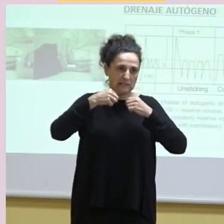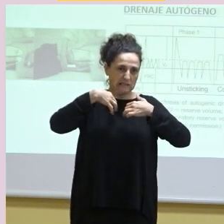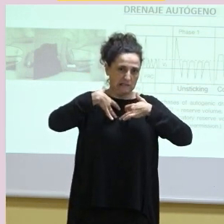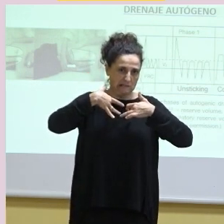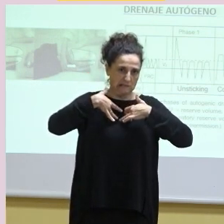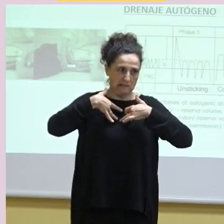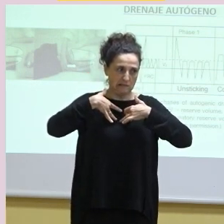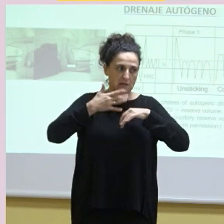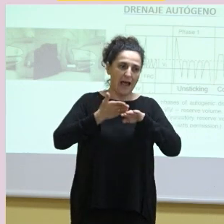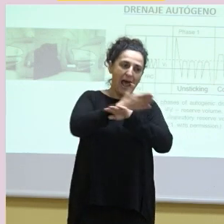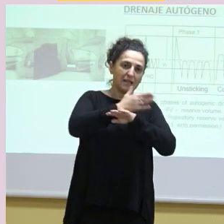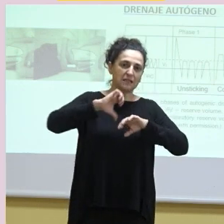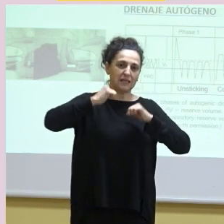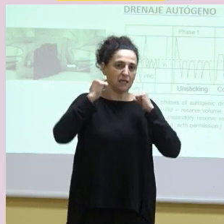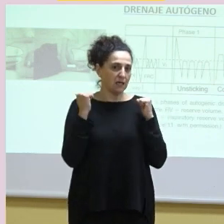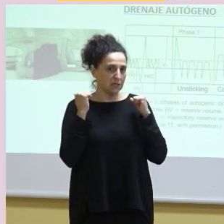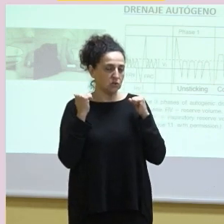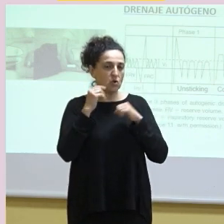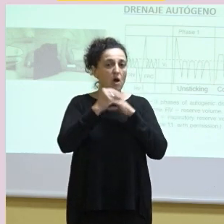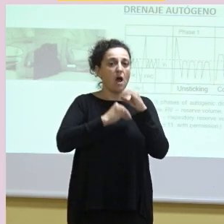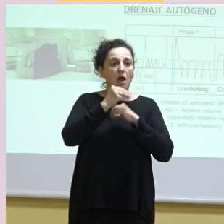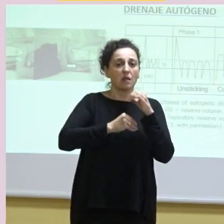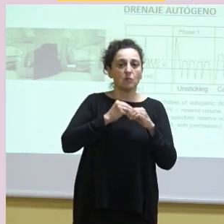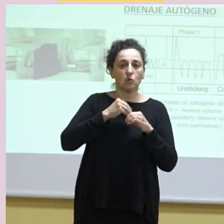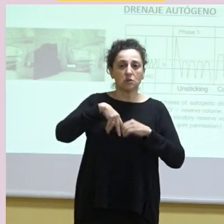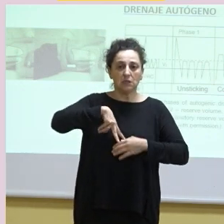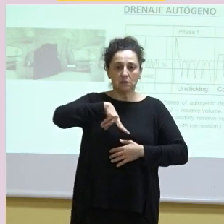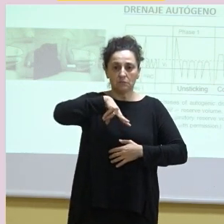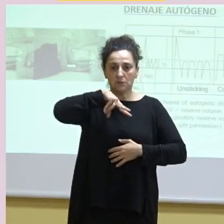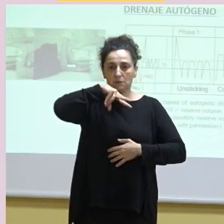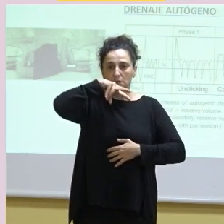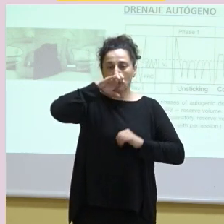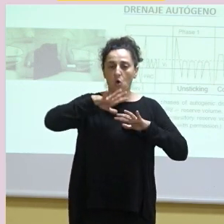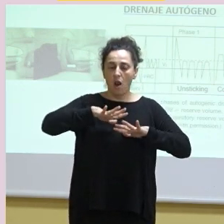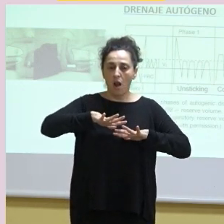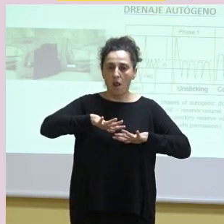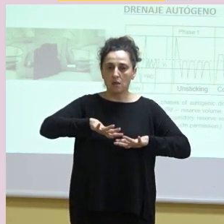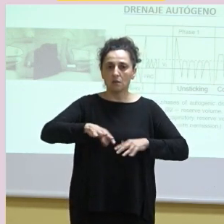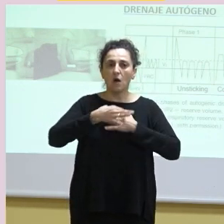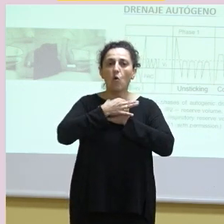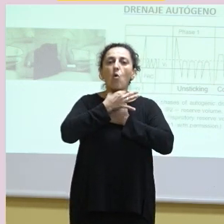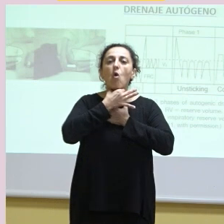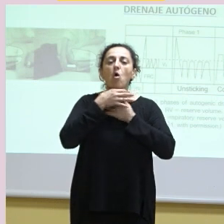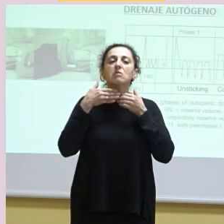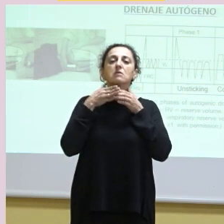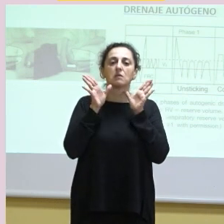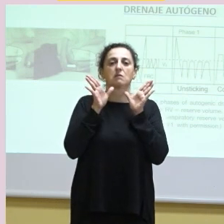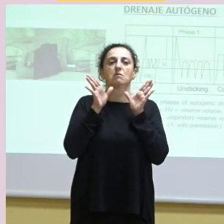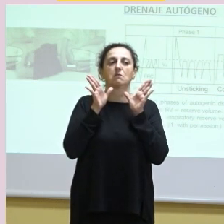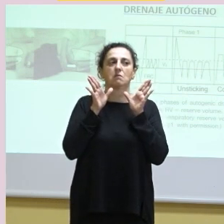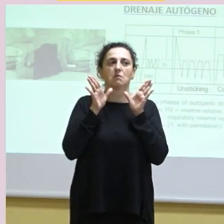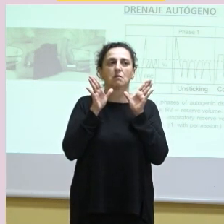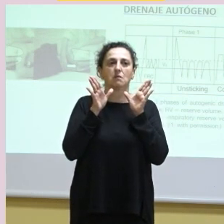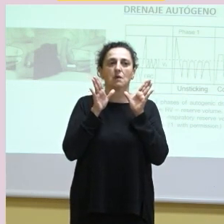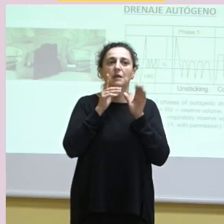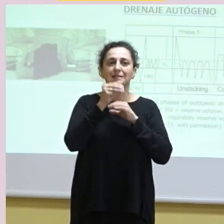del ingreso hospitalario, realizamos ETGOL, expiración lenta con glotis abierta, que en este caso se realiza